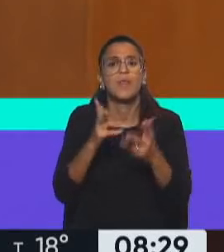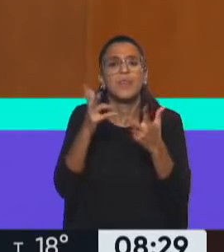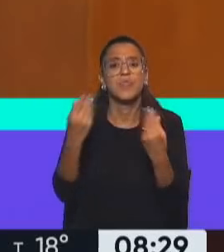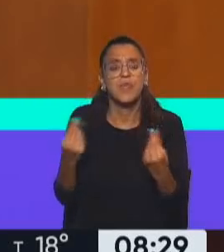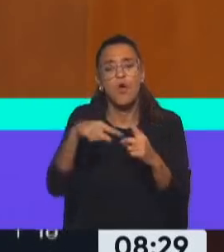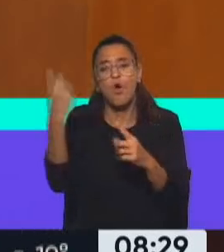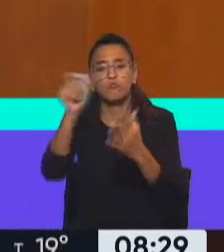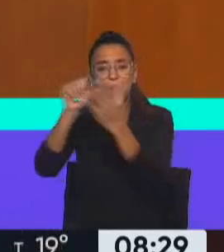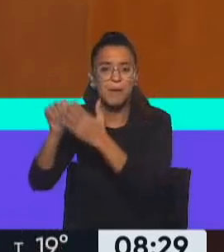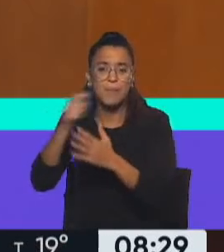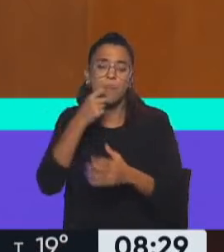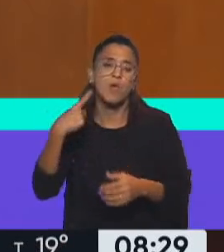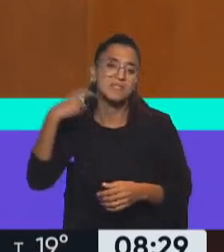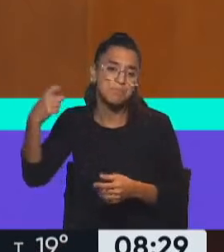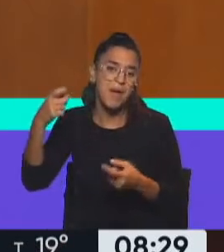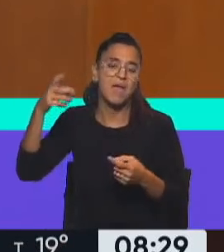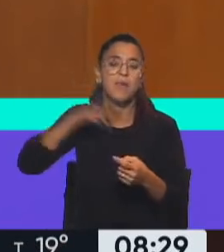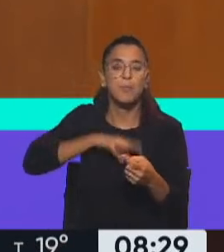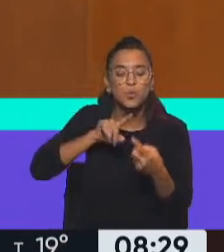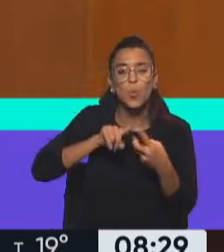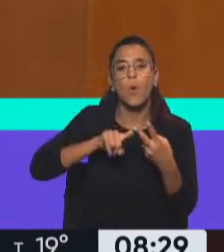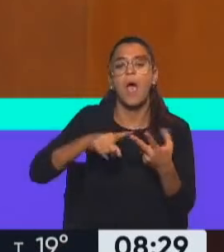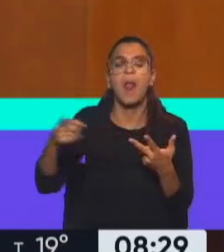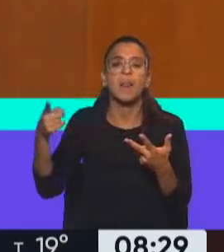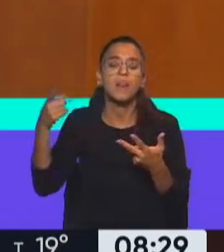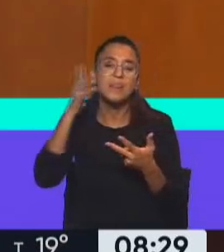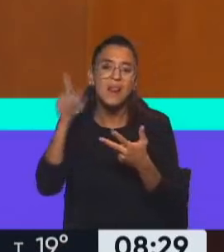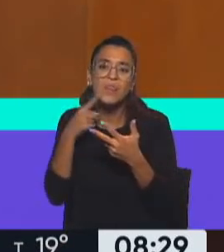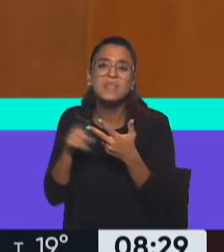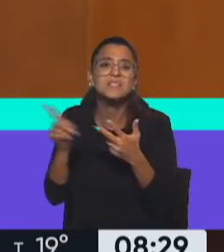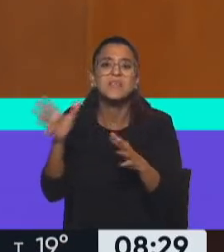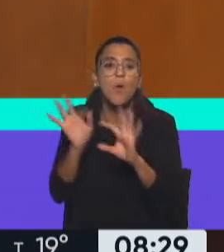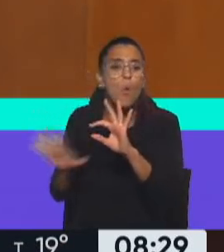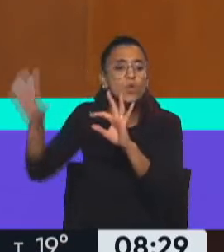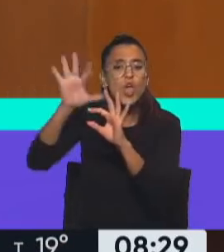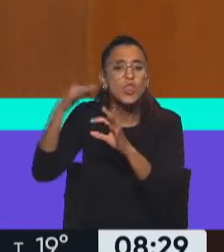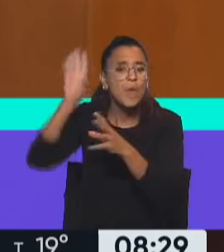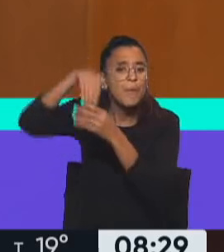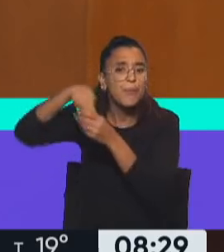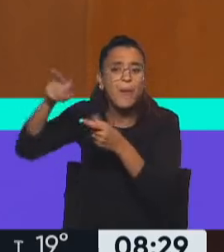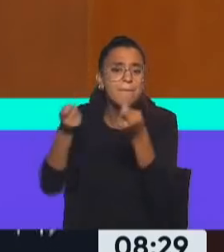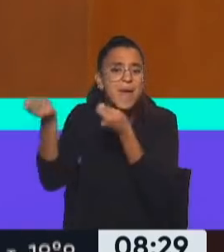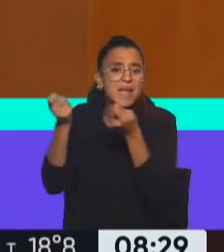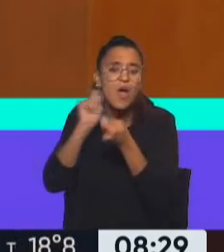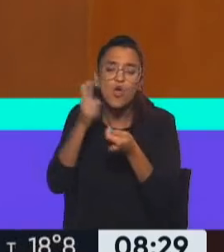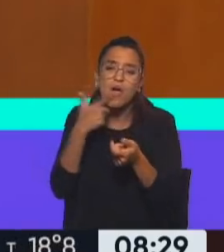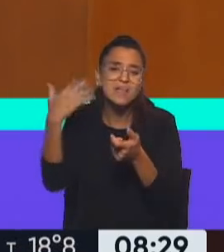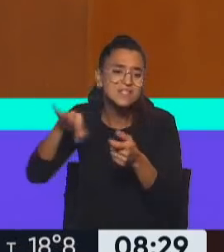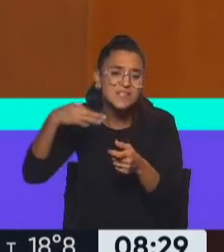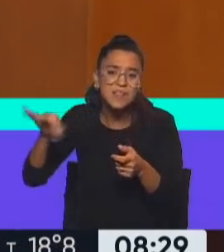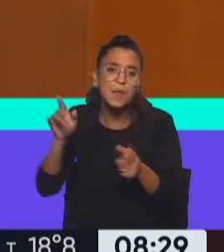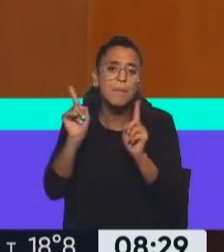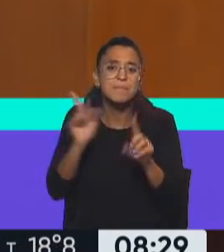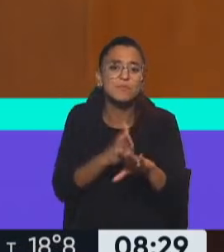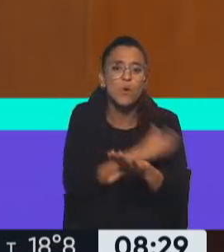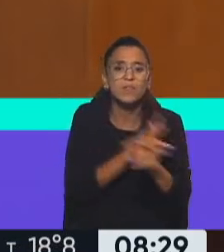hay otros países como España, Portugal e Italia que plantean que la Unión Europea tiene que intervenir en el mercado del gas justamente para lo que